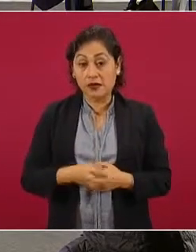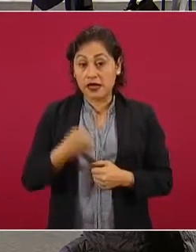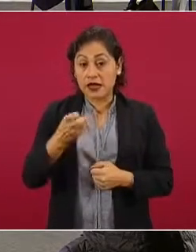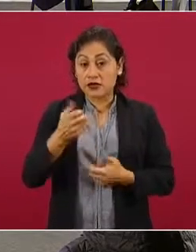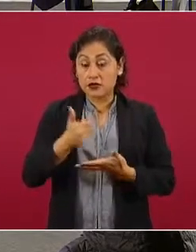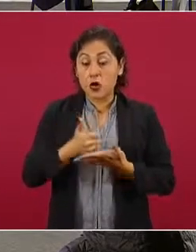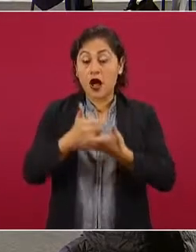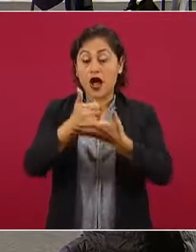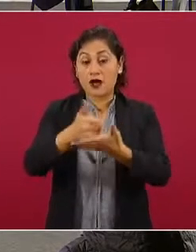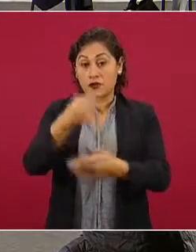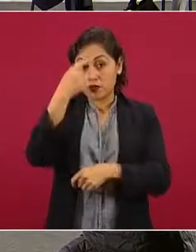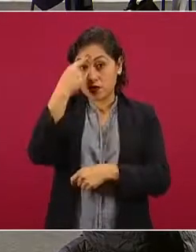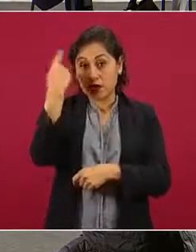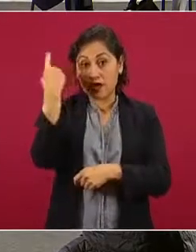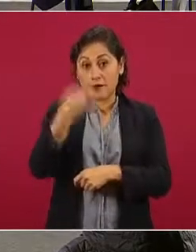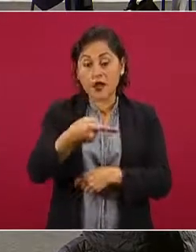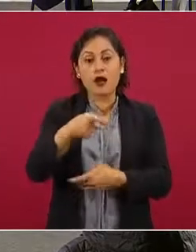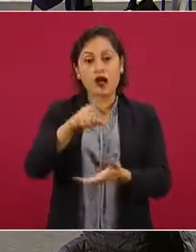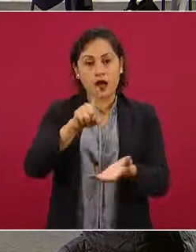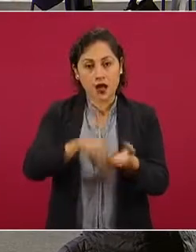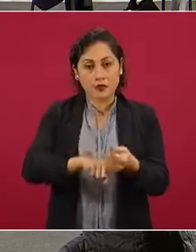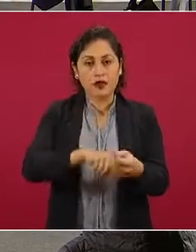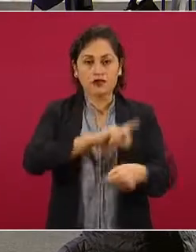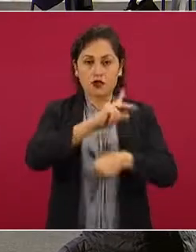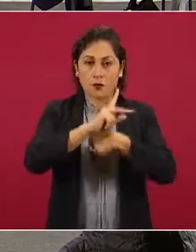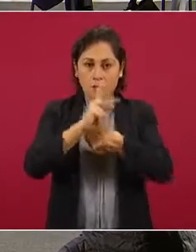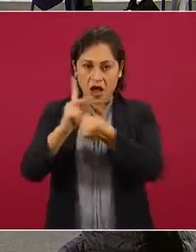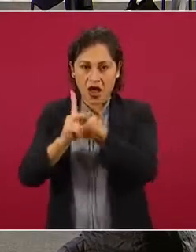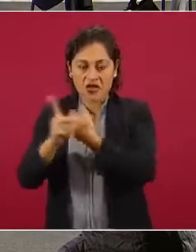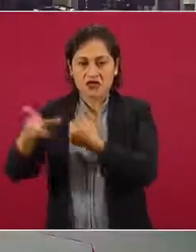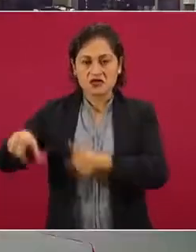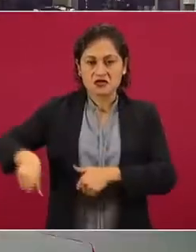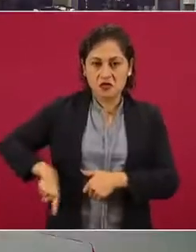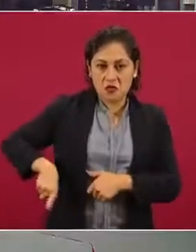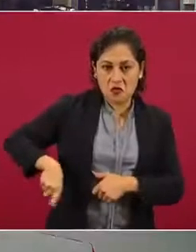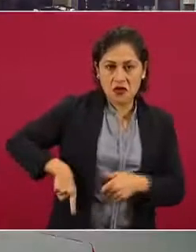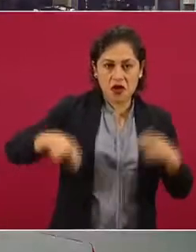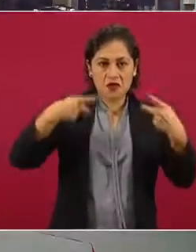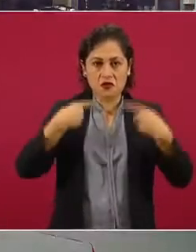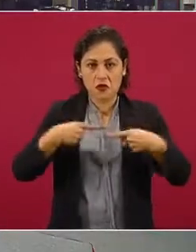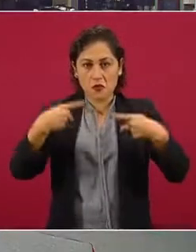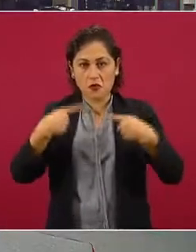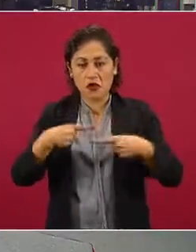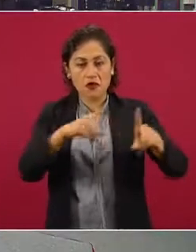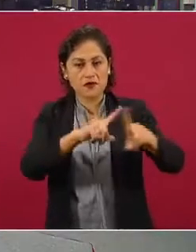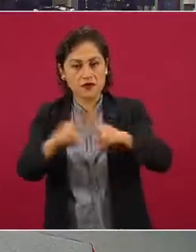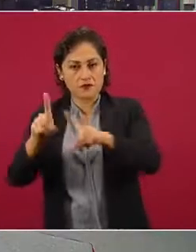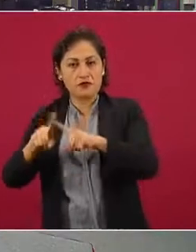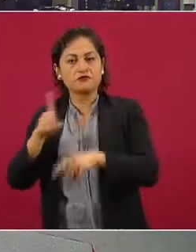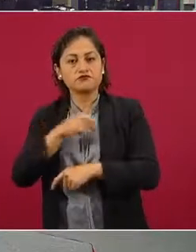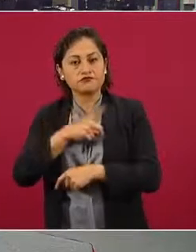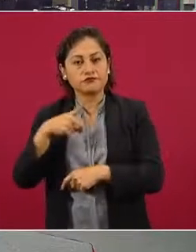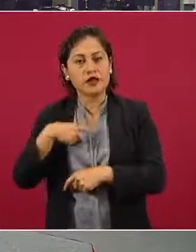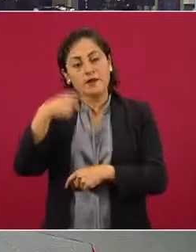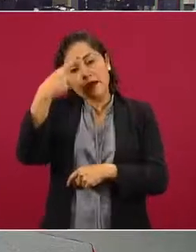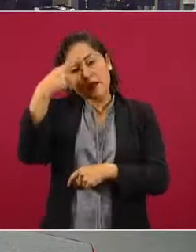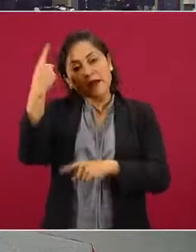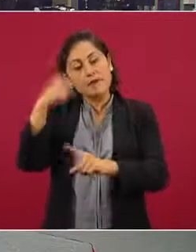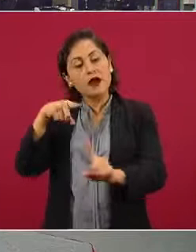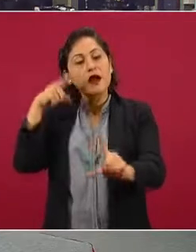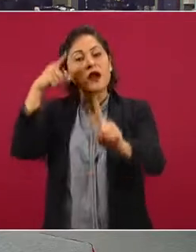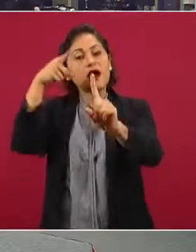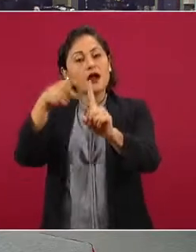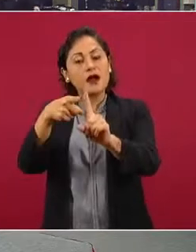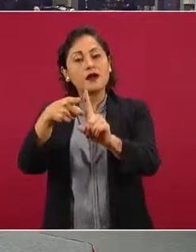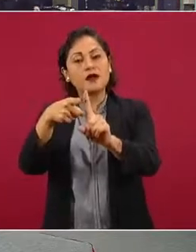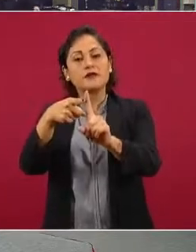de estados, gobiernos, instituciones, sociedades e individuos, a fin de superar o aliviar el